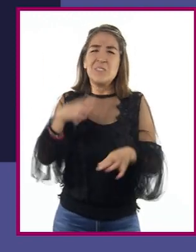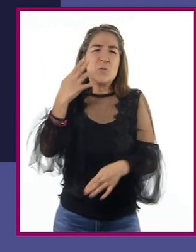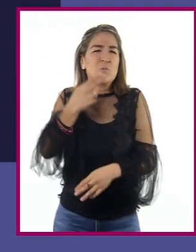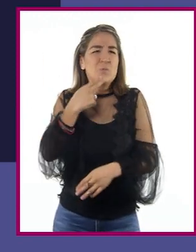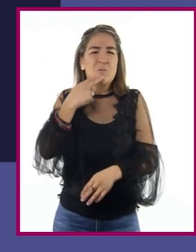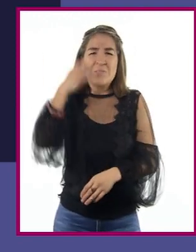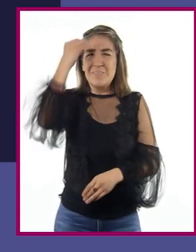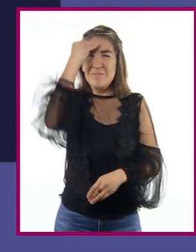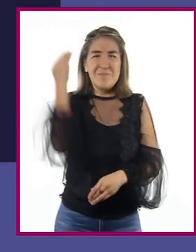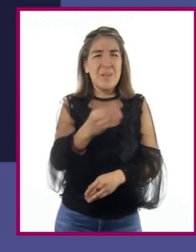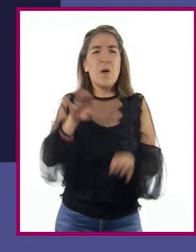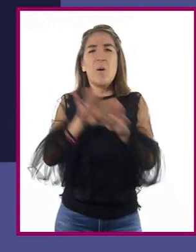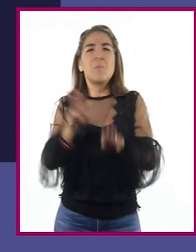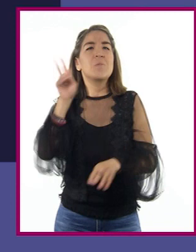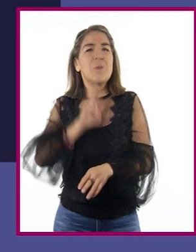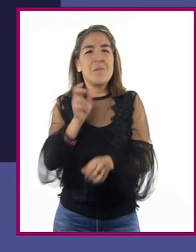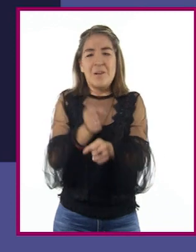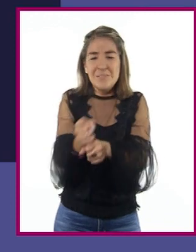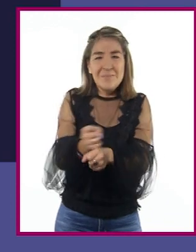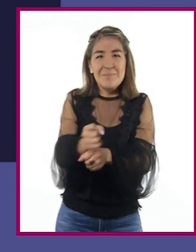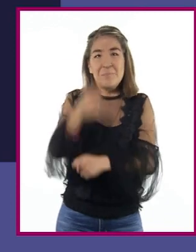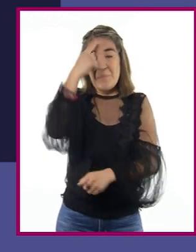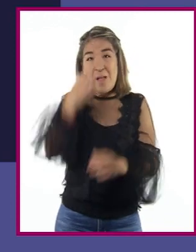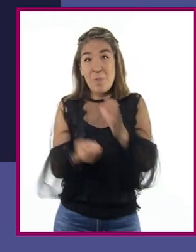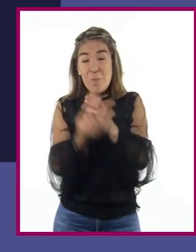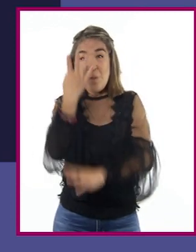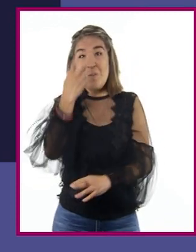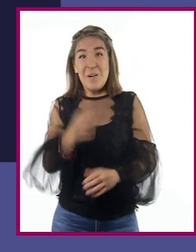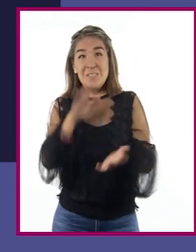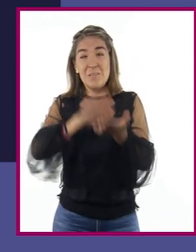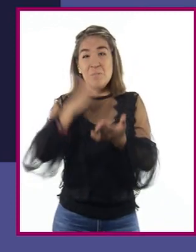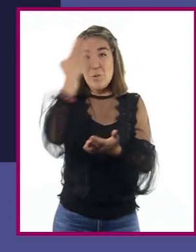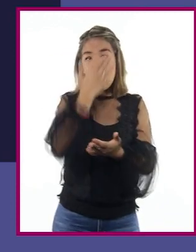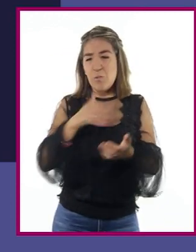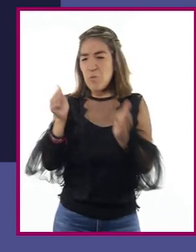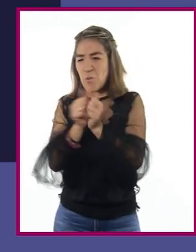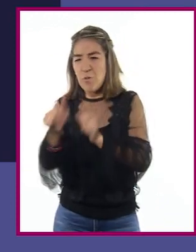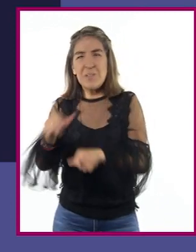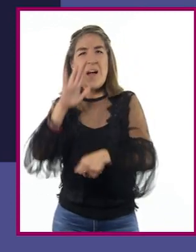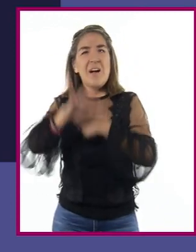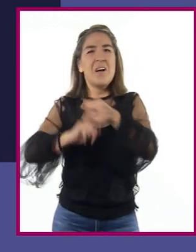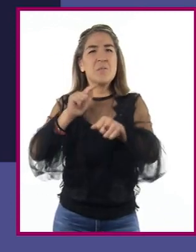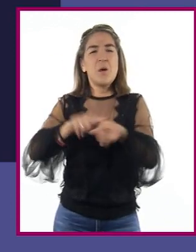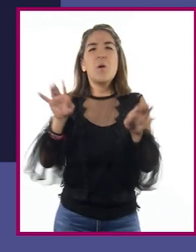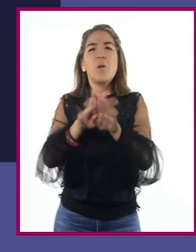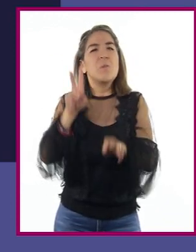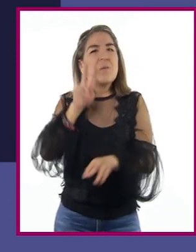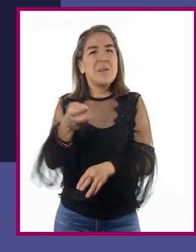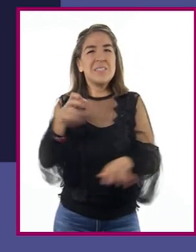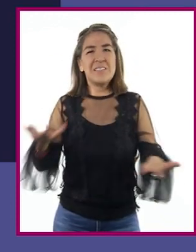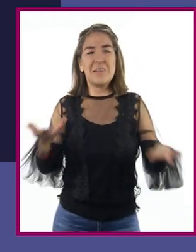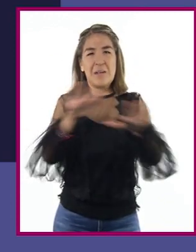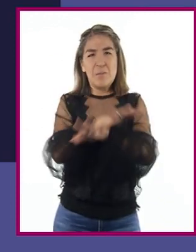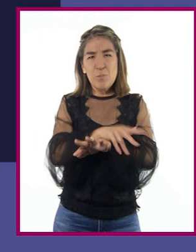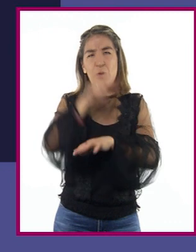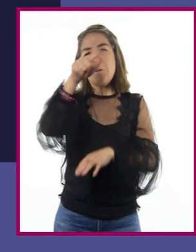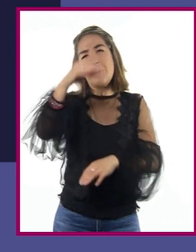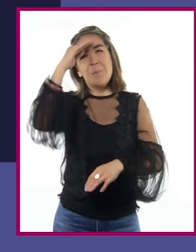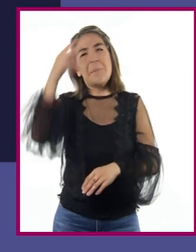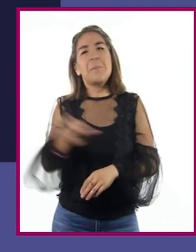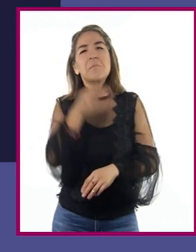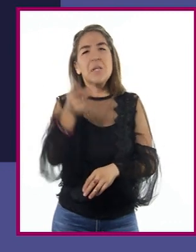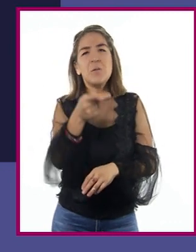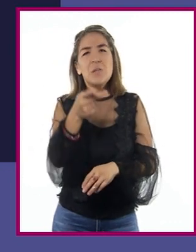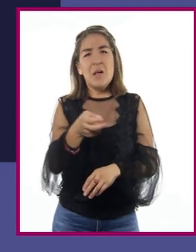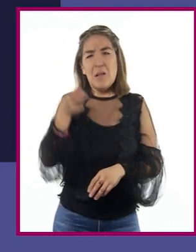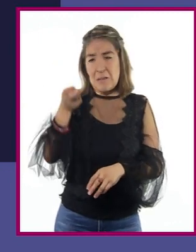uso experimental de nuevos cosméticos en especies animales para observar su reacción. Y nos hace preguntarnos,